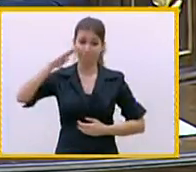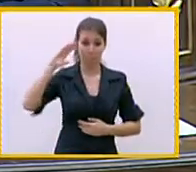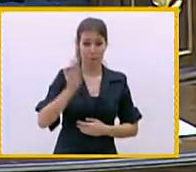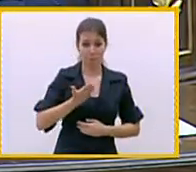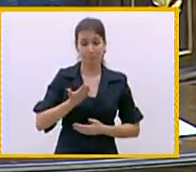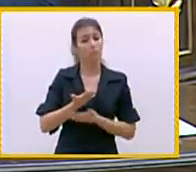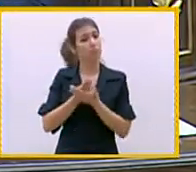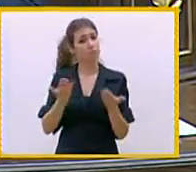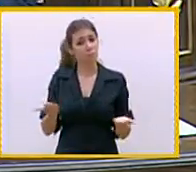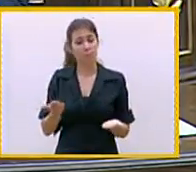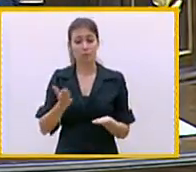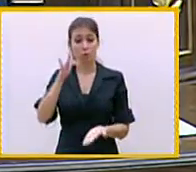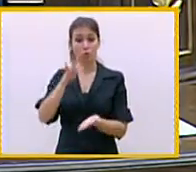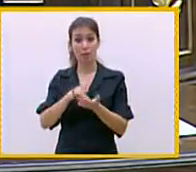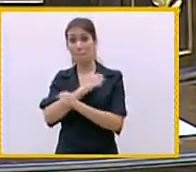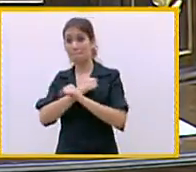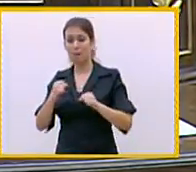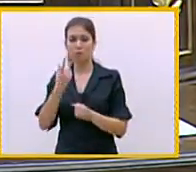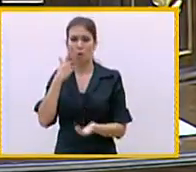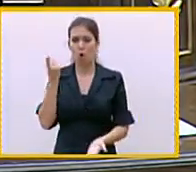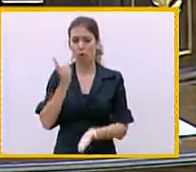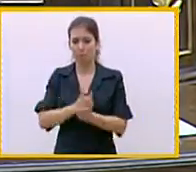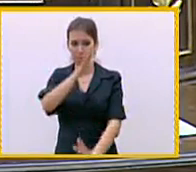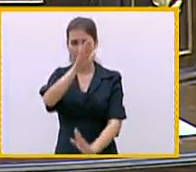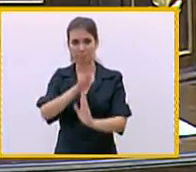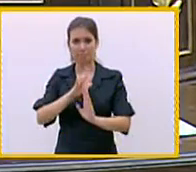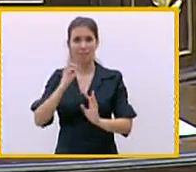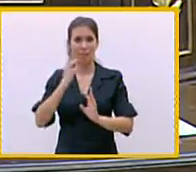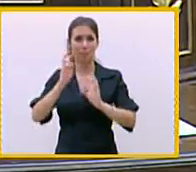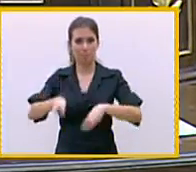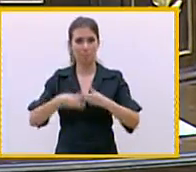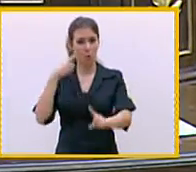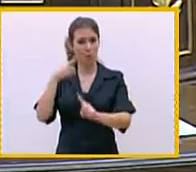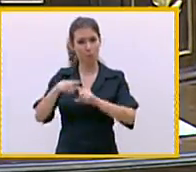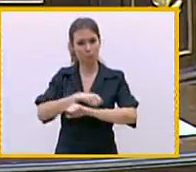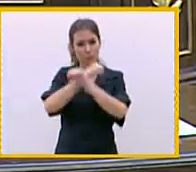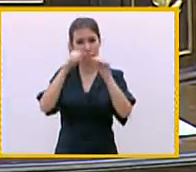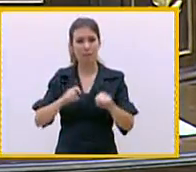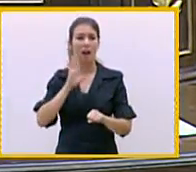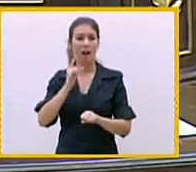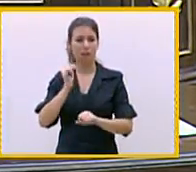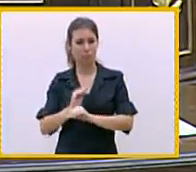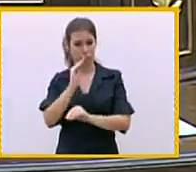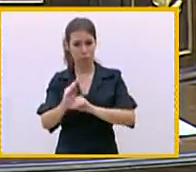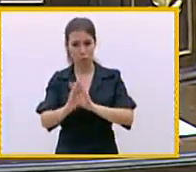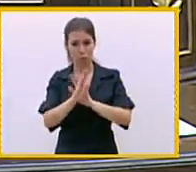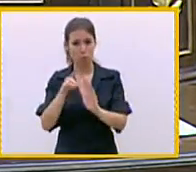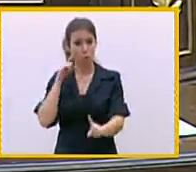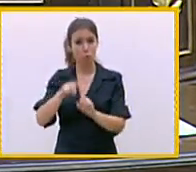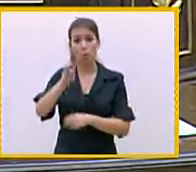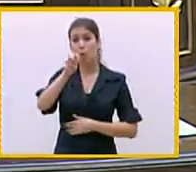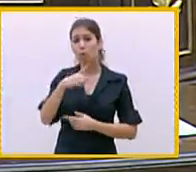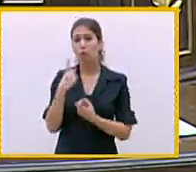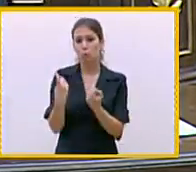que redimensionarlo, reforzando su solidez y su solvencia, para que pudiera ser útil a las nuevas necesidades de